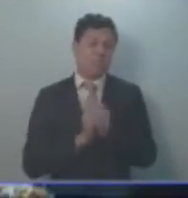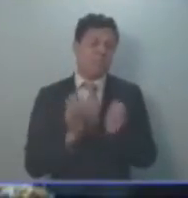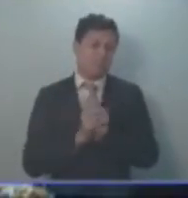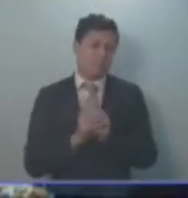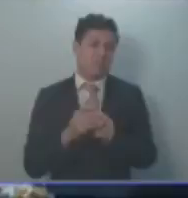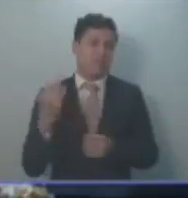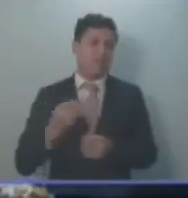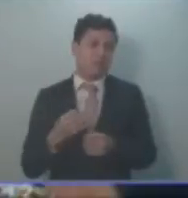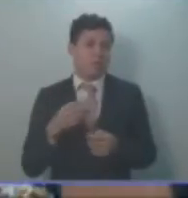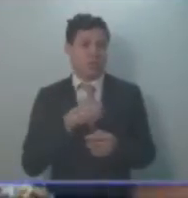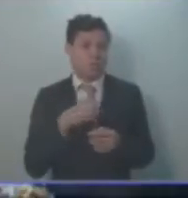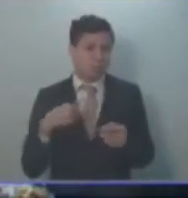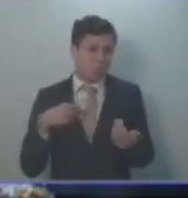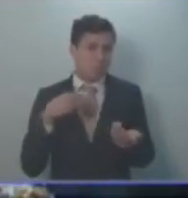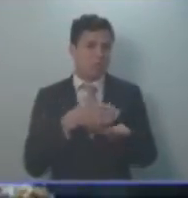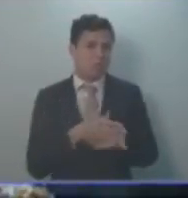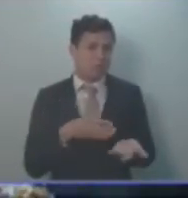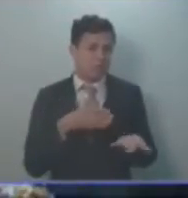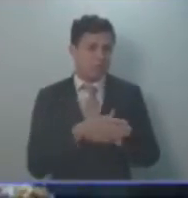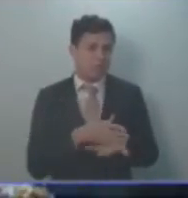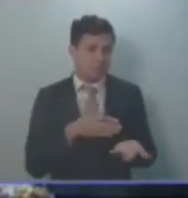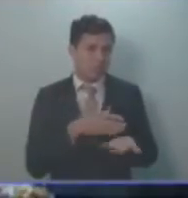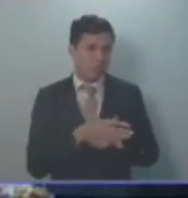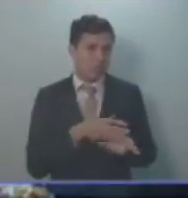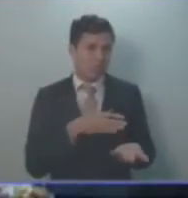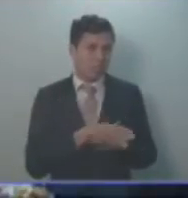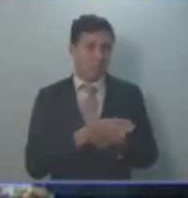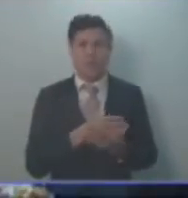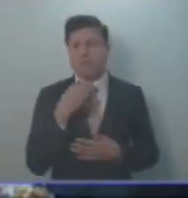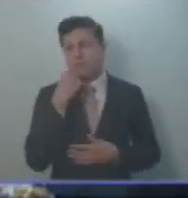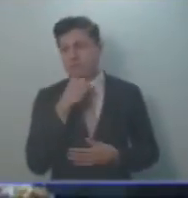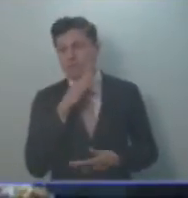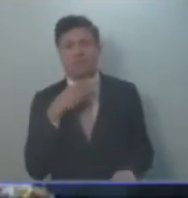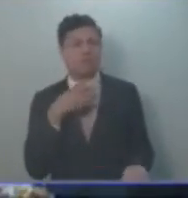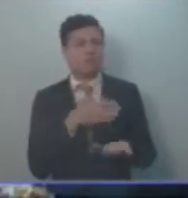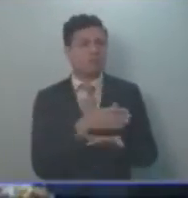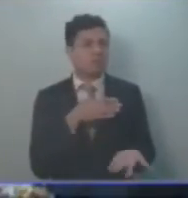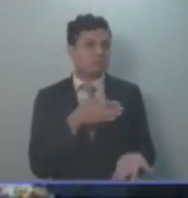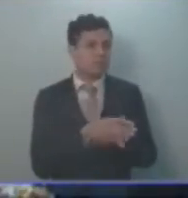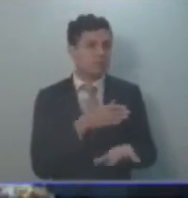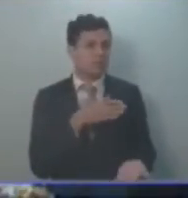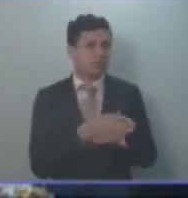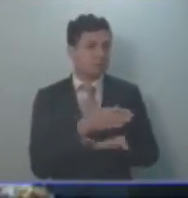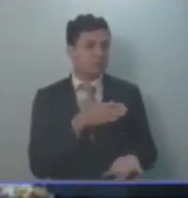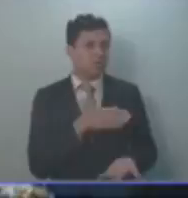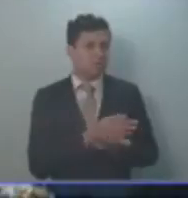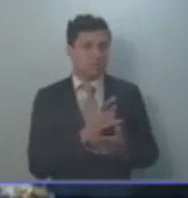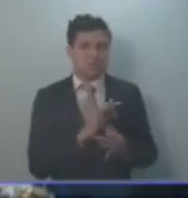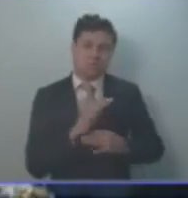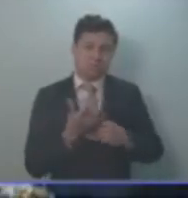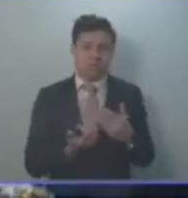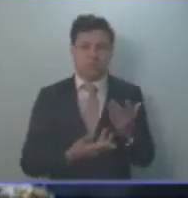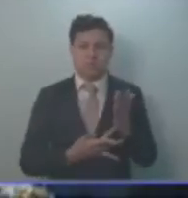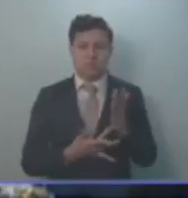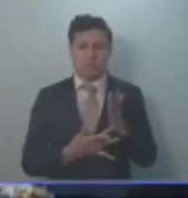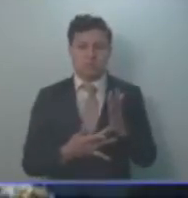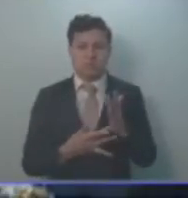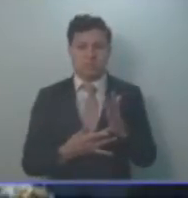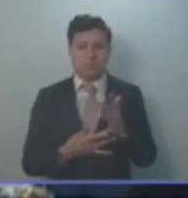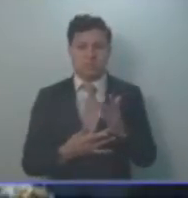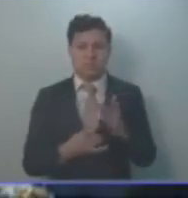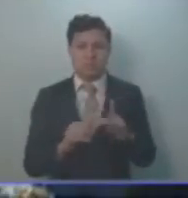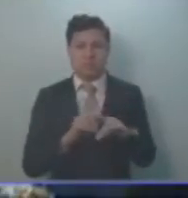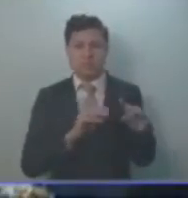controles médicos frecuentes y rehabilitación o que necesiten una atención técnica y médica